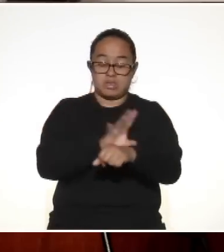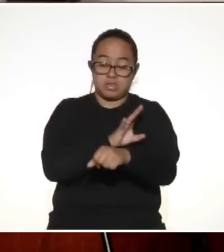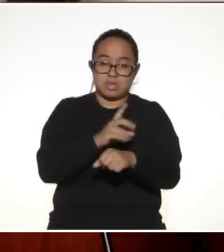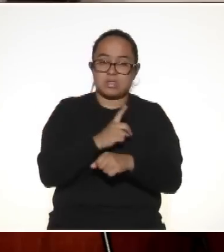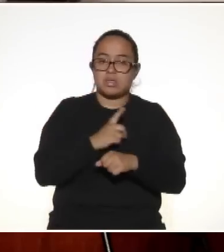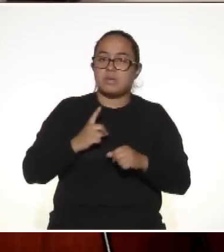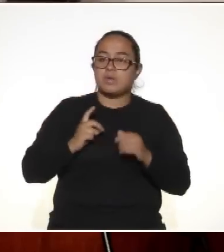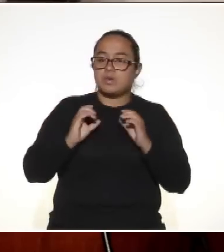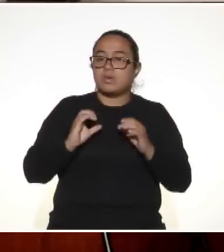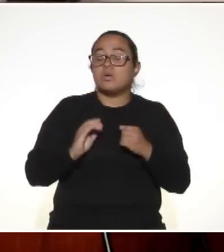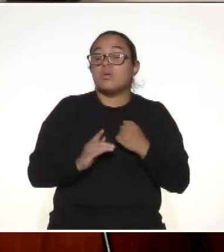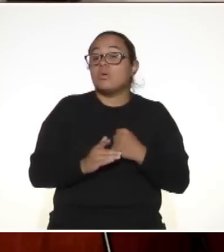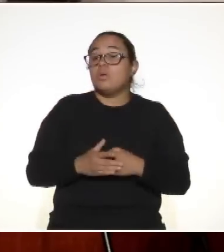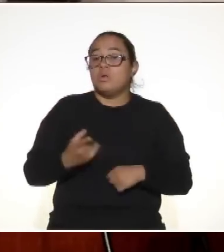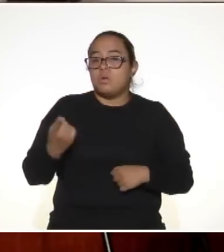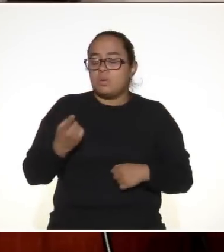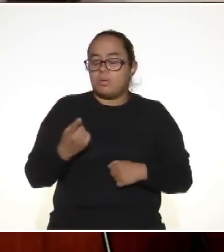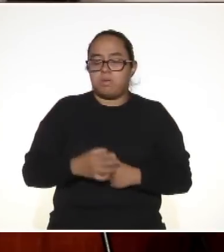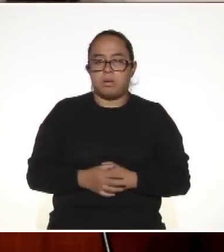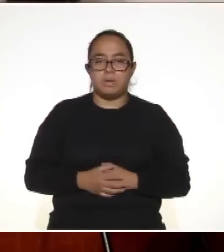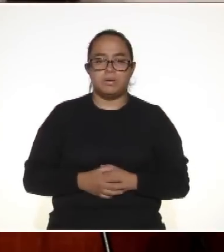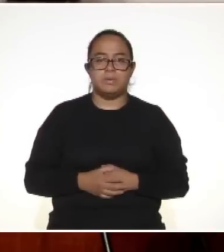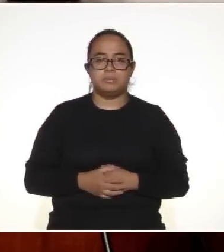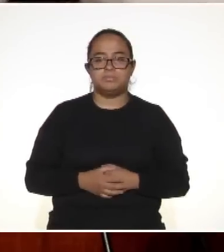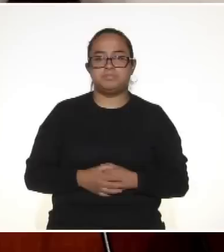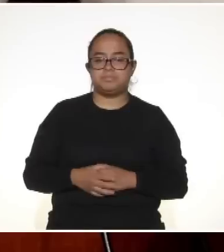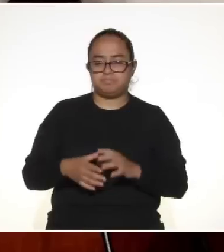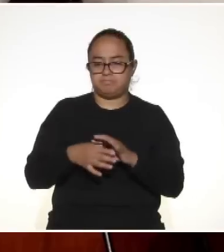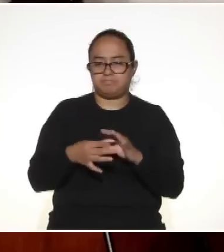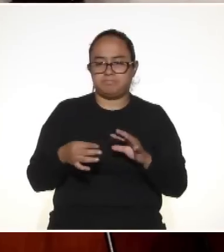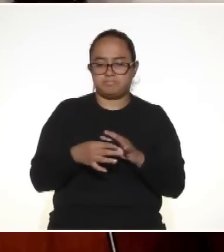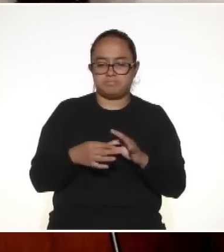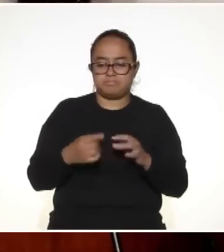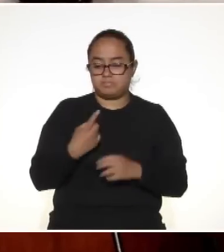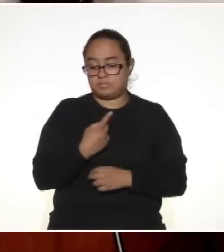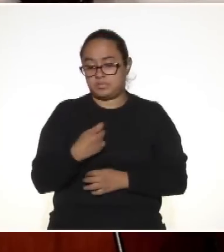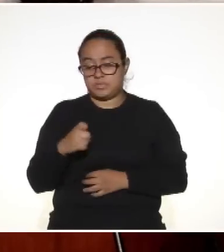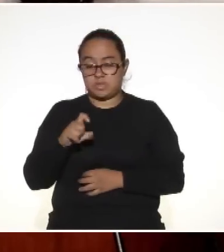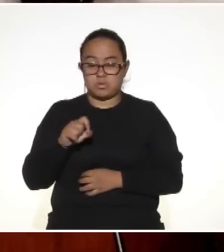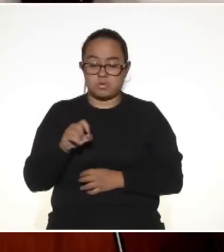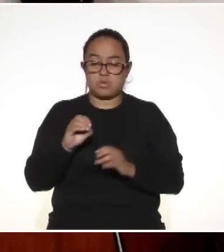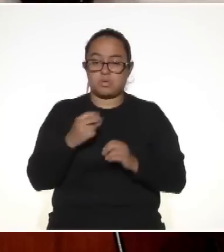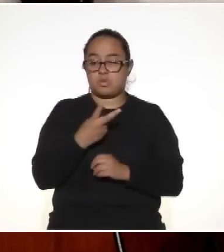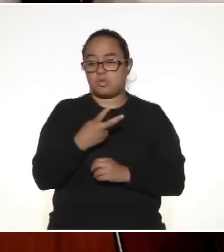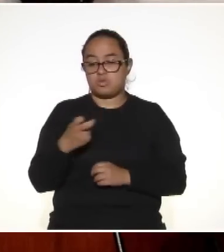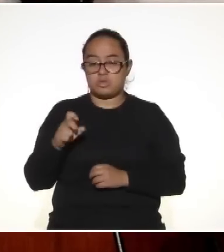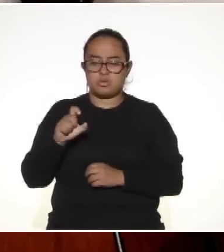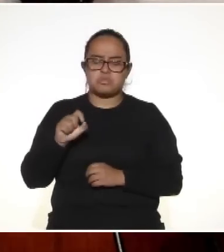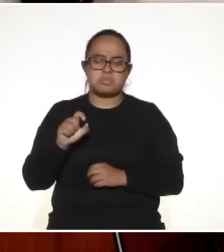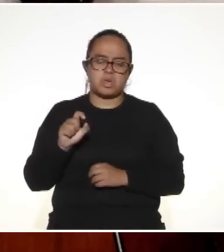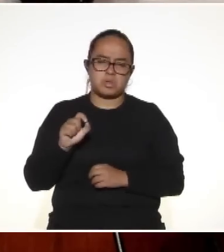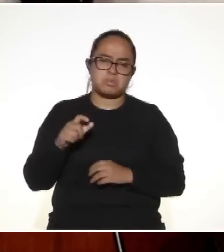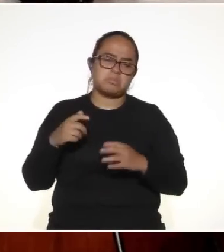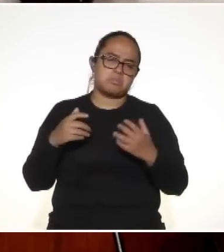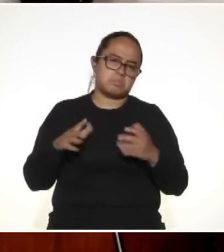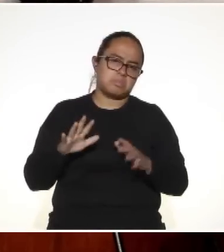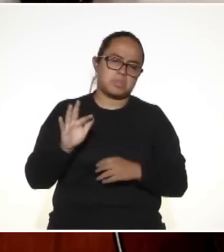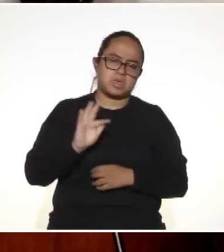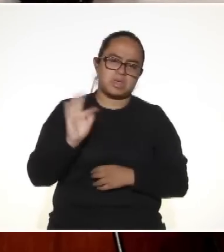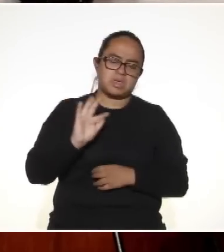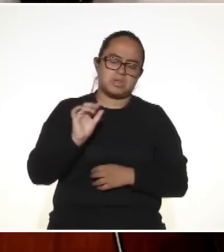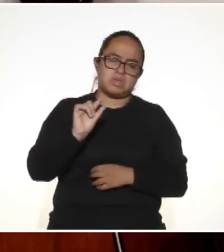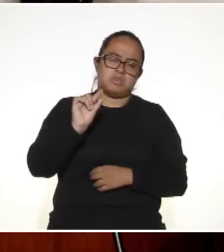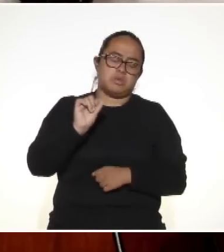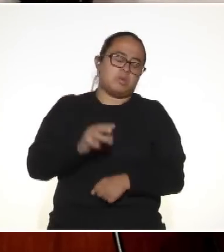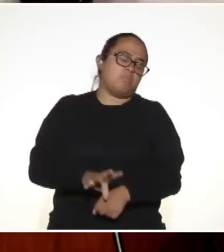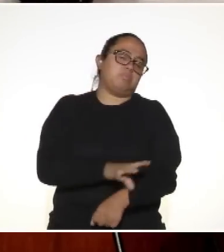eléctrica. ¿Por qué? Cuando hablamos de 120, 220, pues a lo mejor nos da una descarga muy